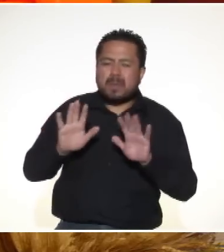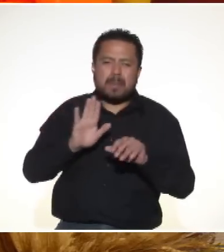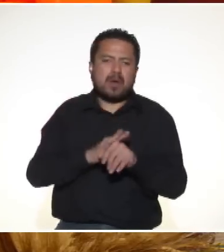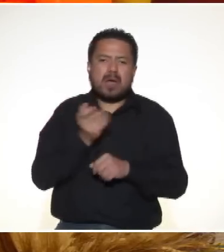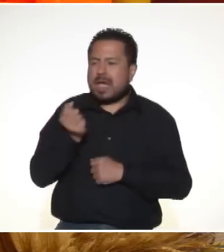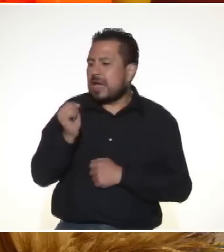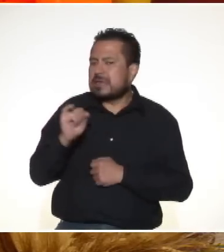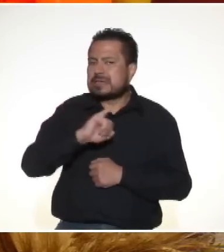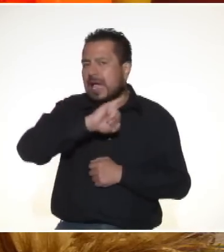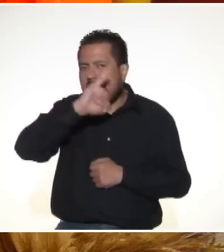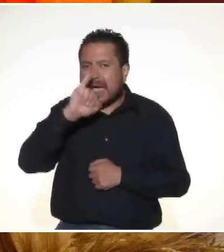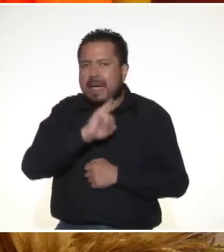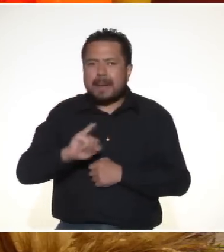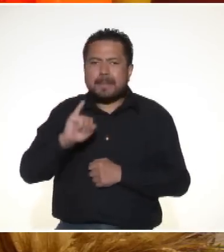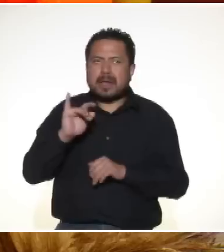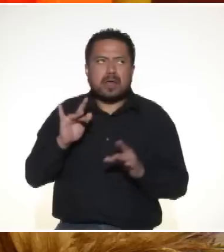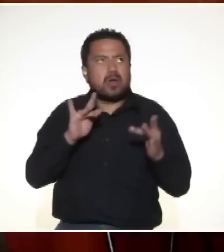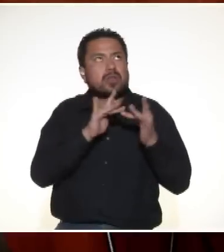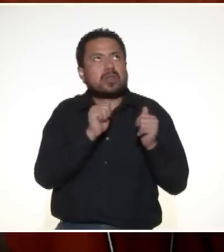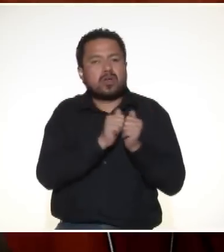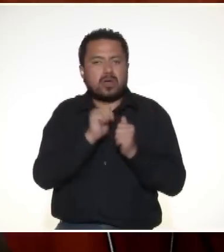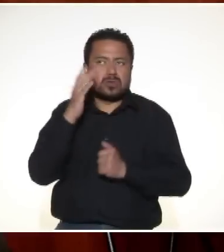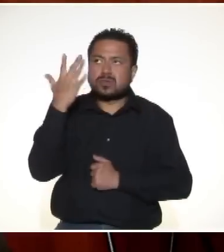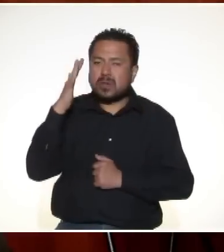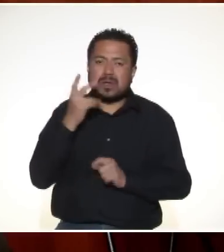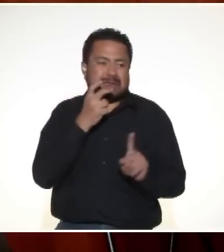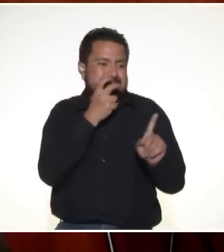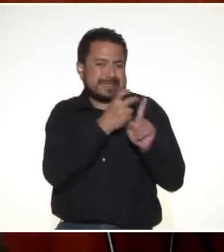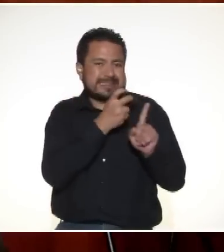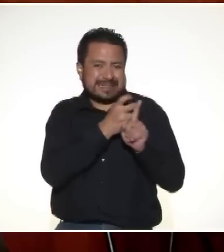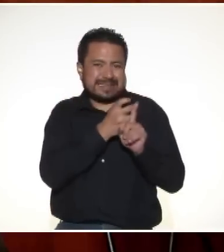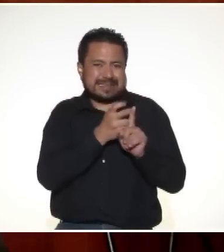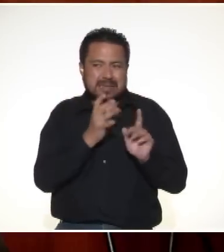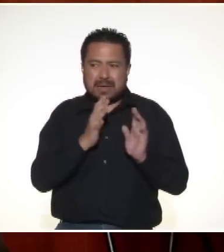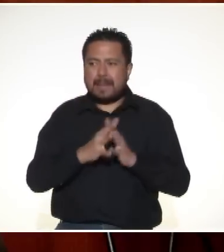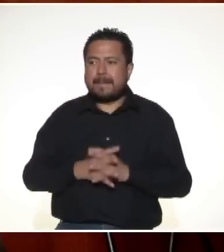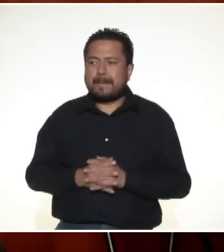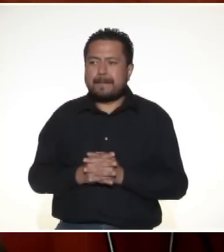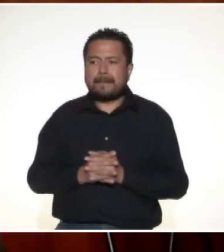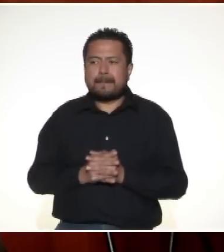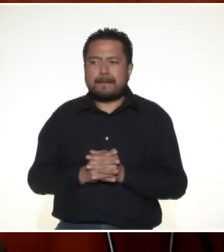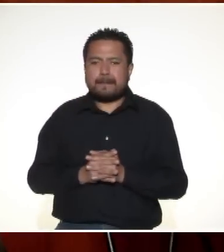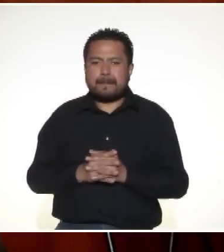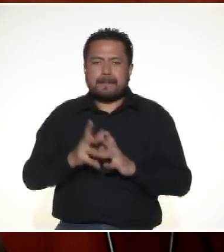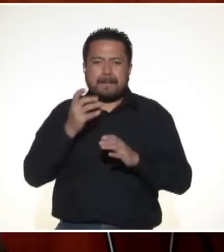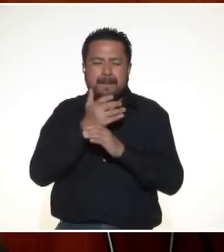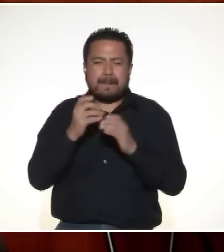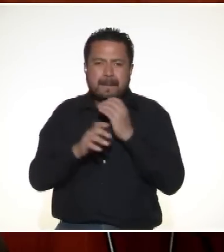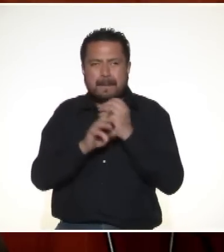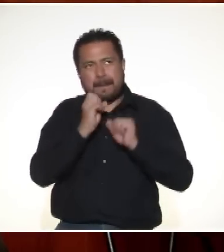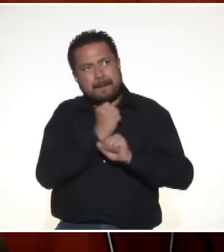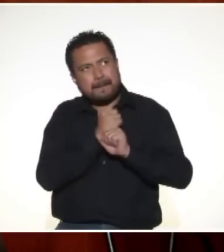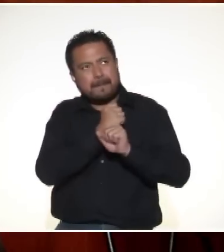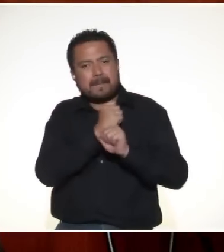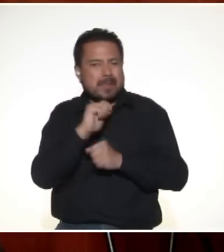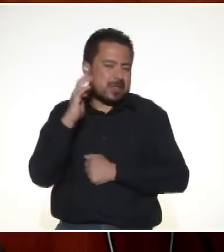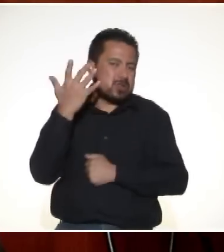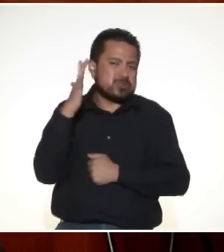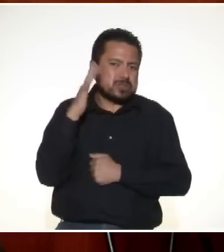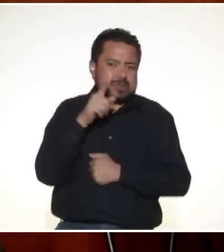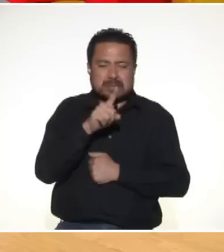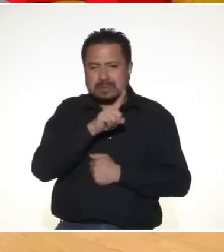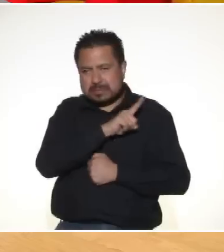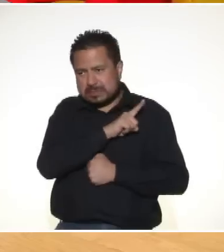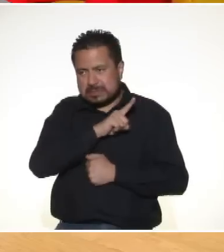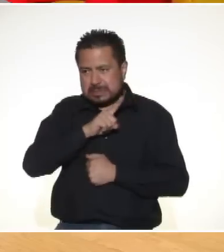esas zonas casi nunca están en contacto con el sol. Entonces, este tipo de factores de protección solar, tomarlo